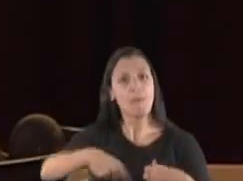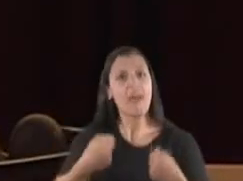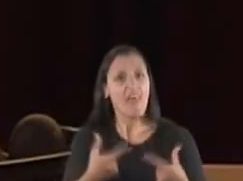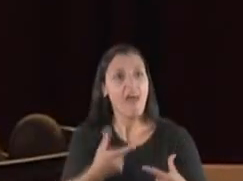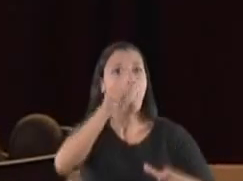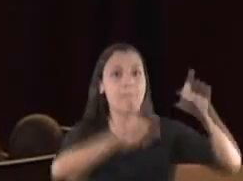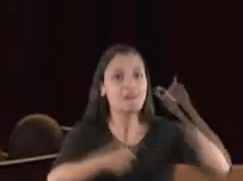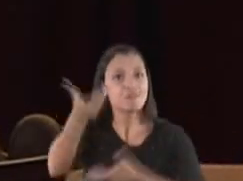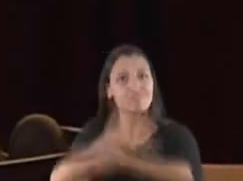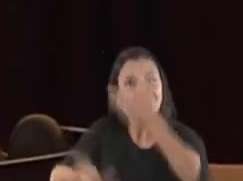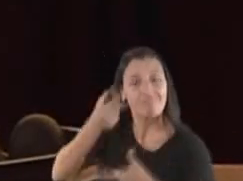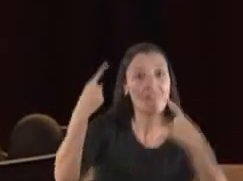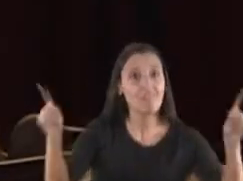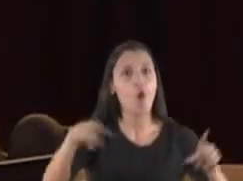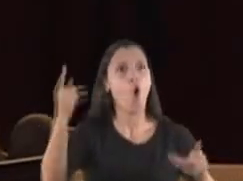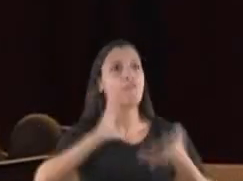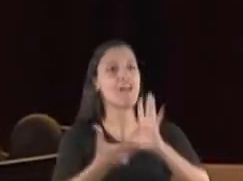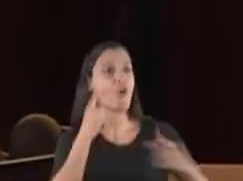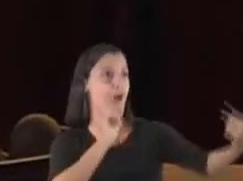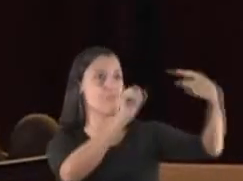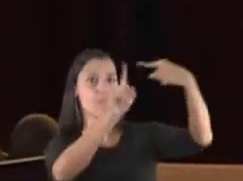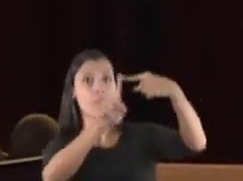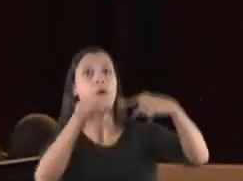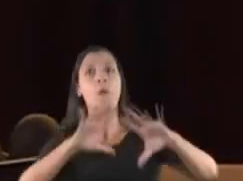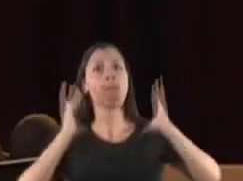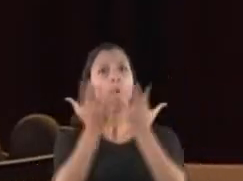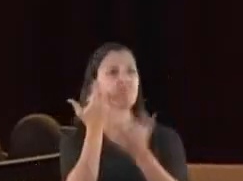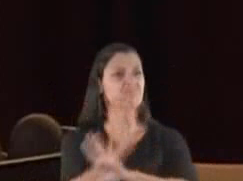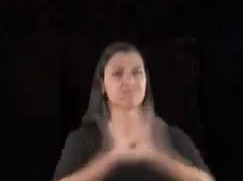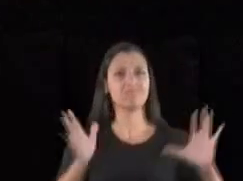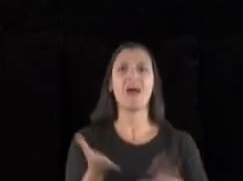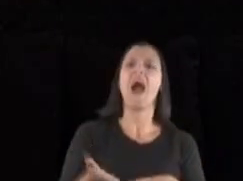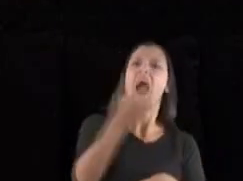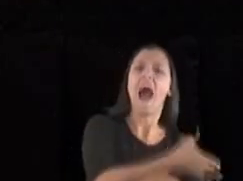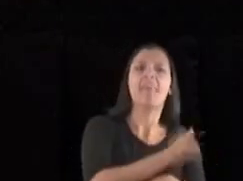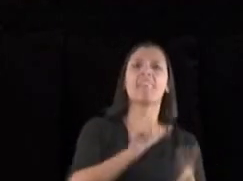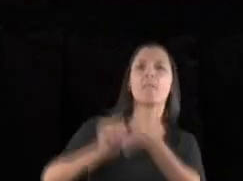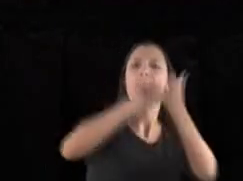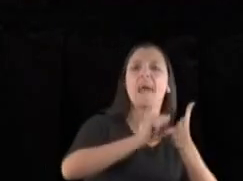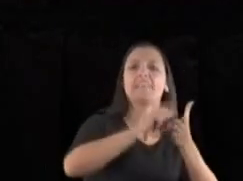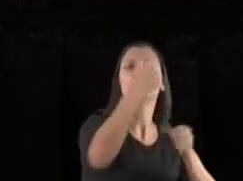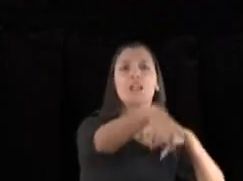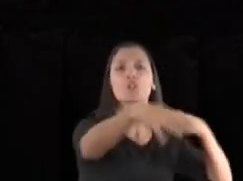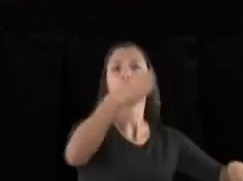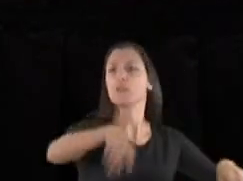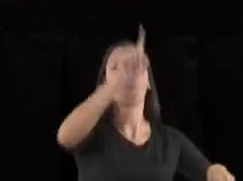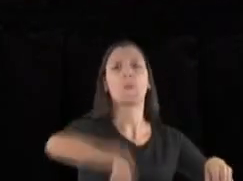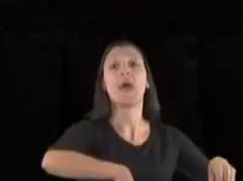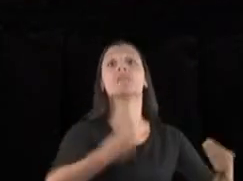distinta y que el mundo dejaba de ser un conjunto de estados nacionales para pasar a ser la gran